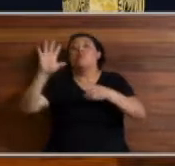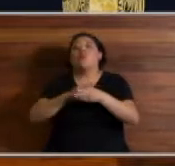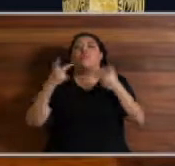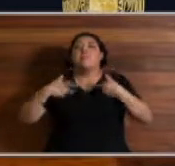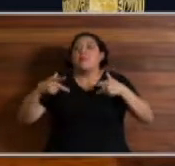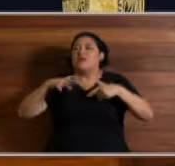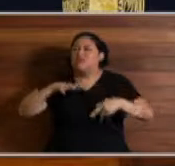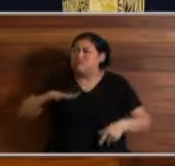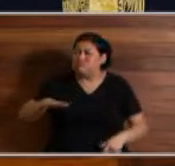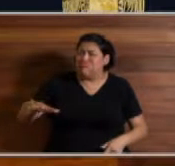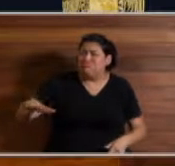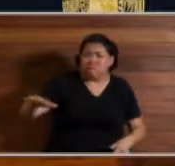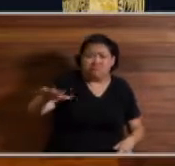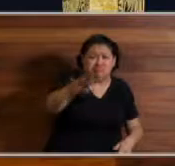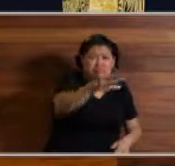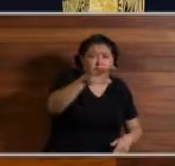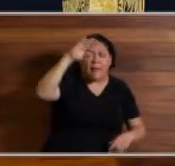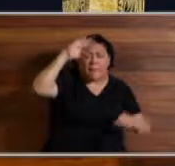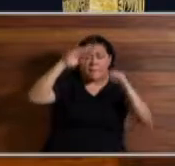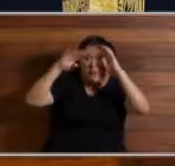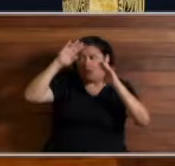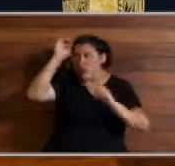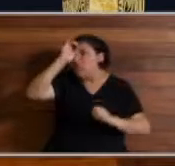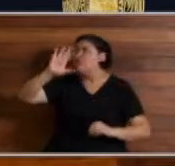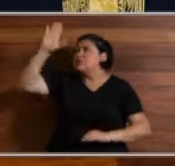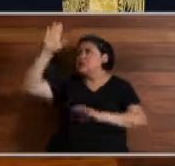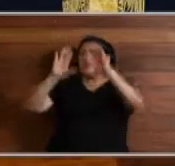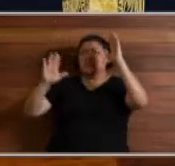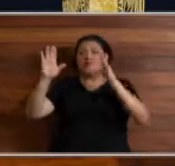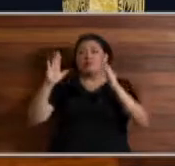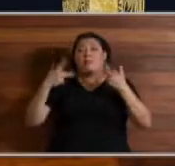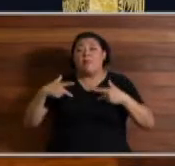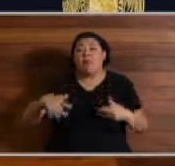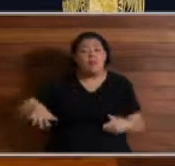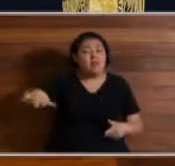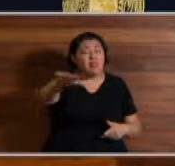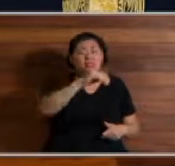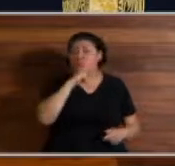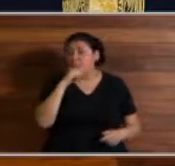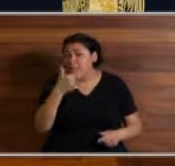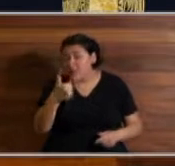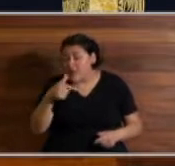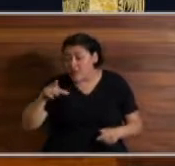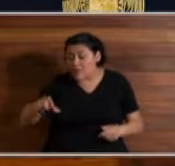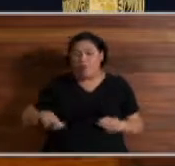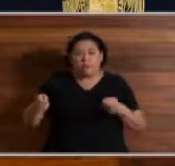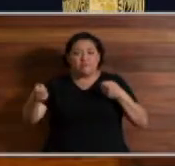conciencia, la participación, conciencia libre y activa de la gente,